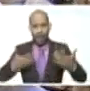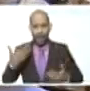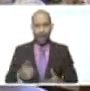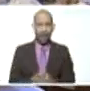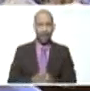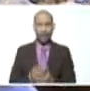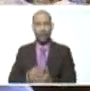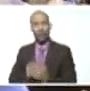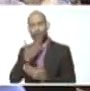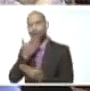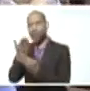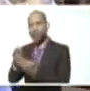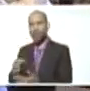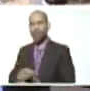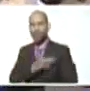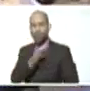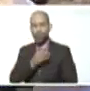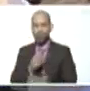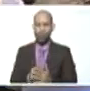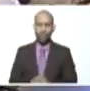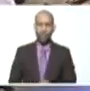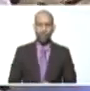por nosotros. Amén.